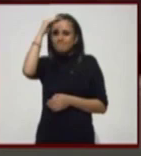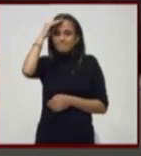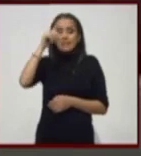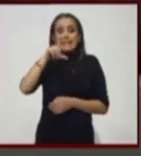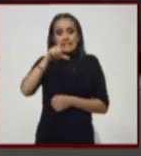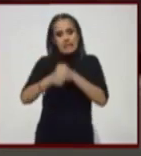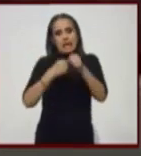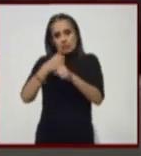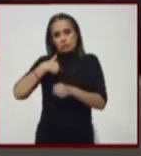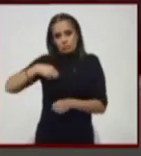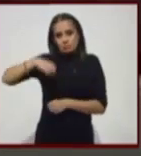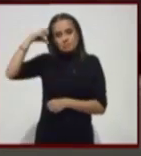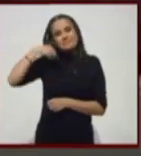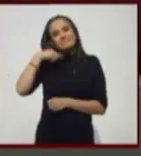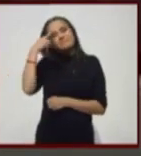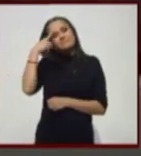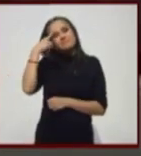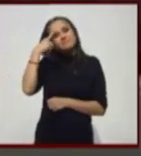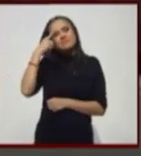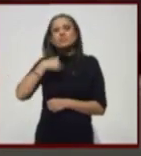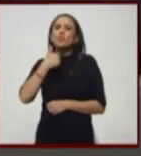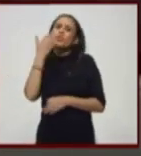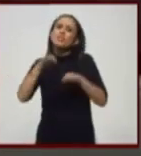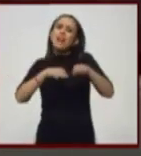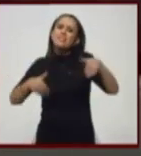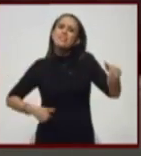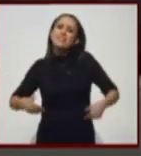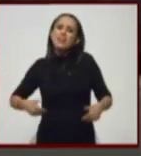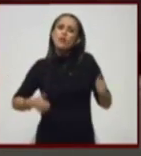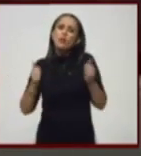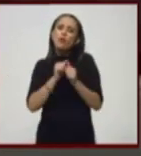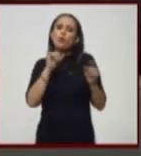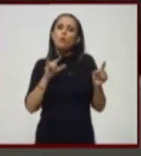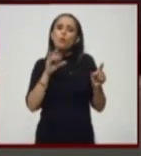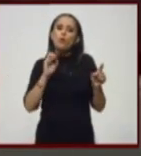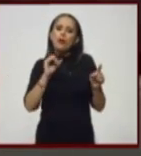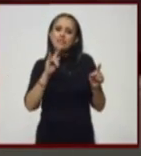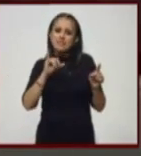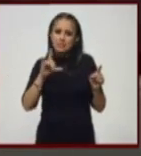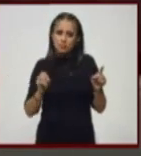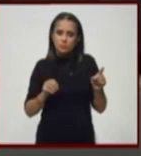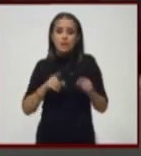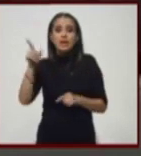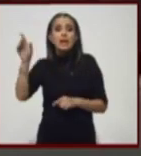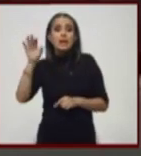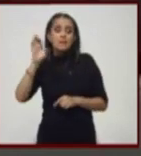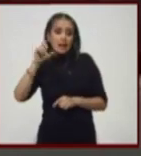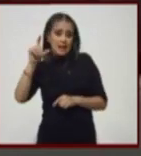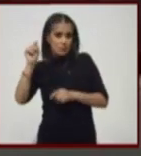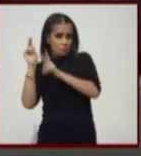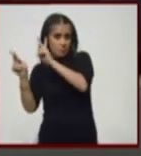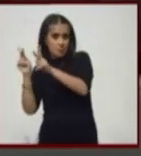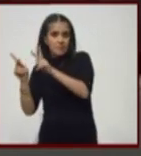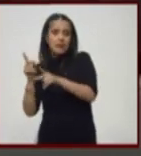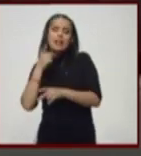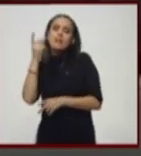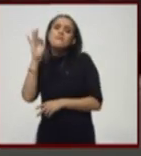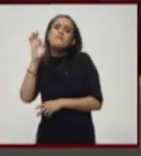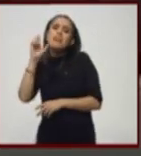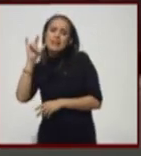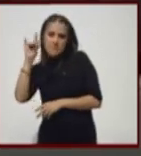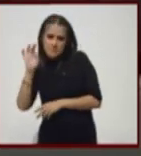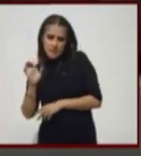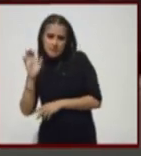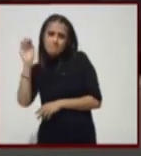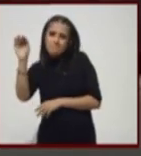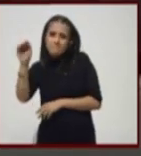17 años y dije quiero trabajar en teatro con julio acá estoy y lo hablaste con felipe cazals y si le dije a felipe felipe